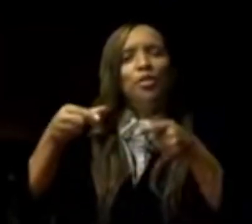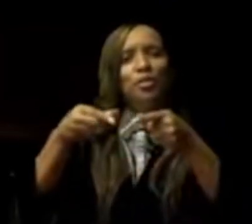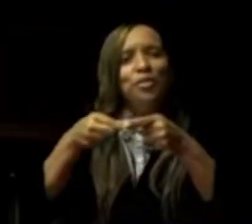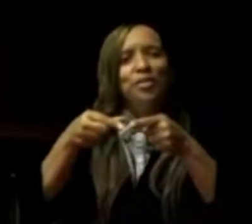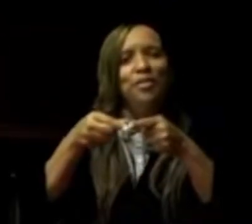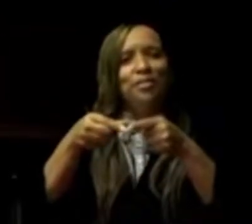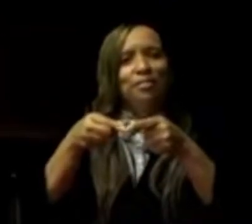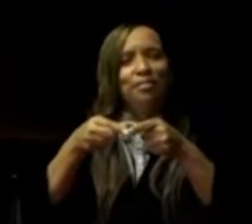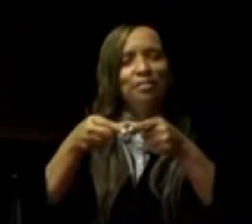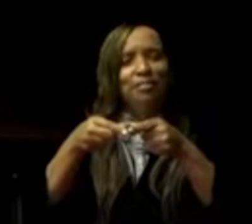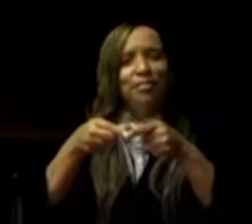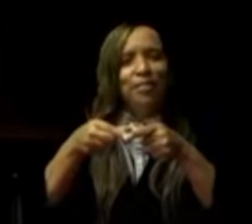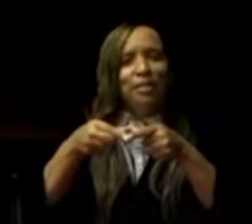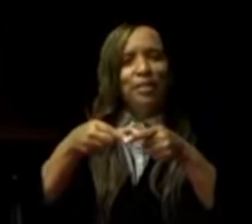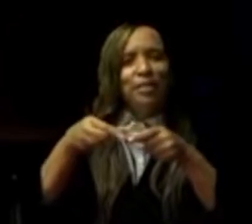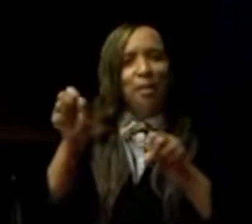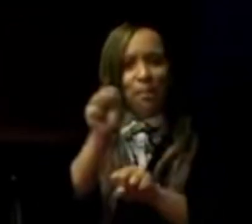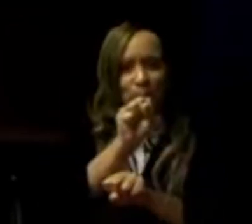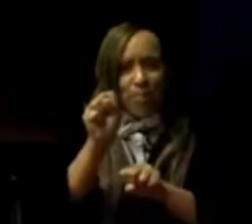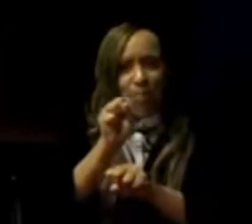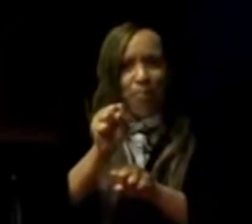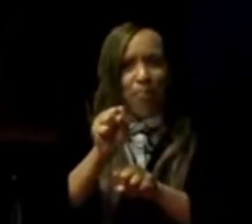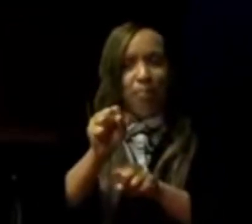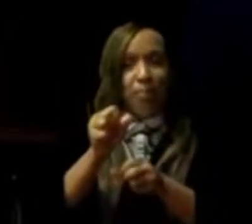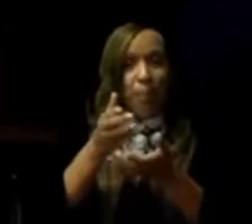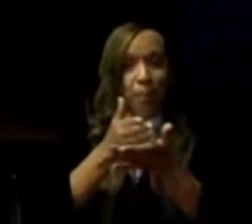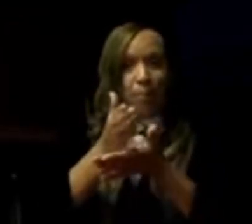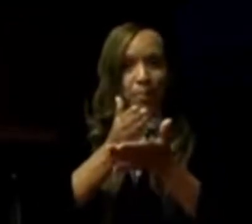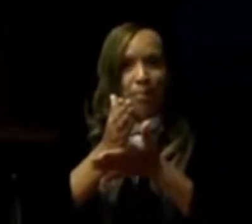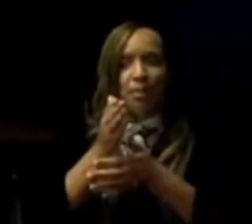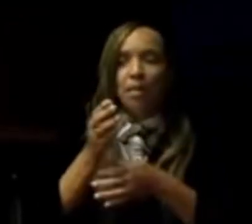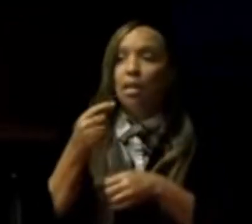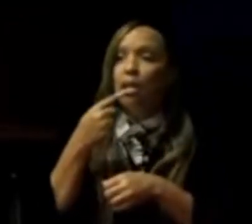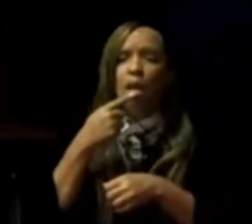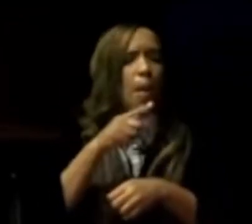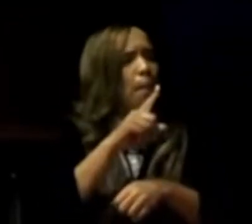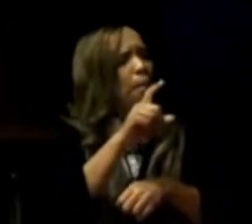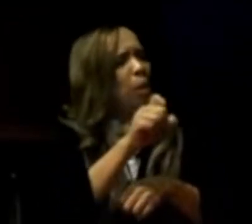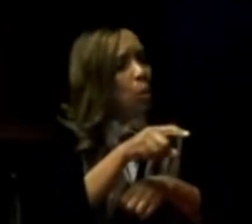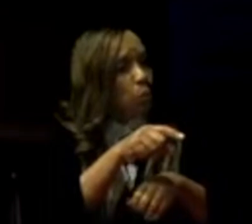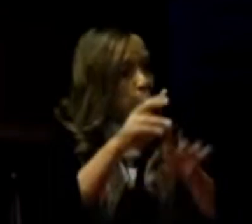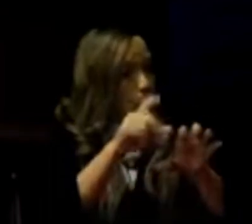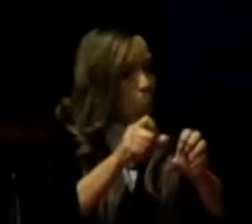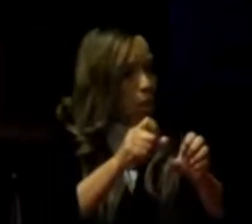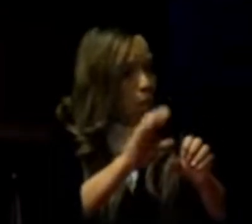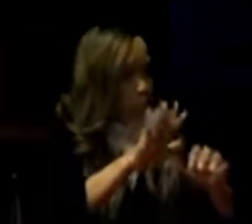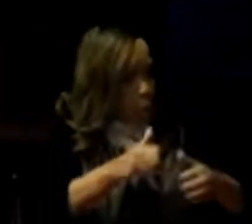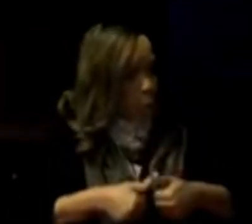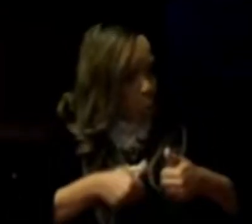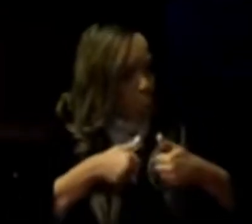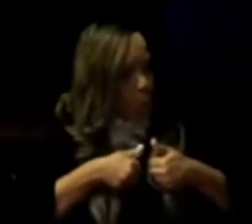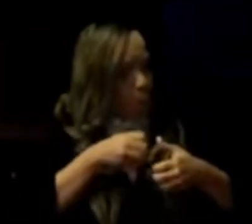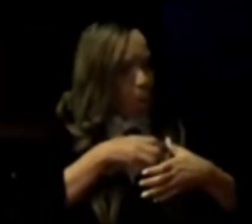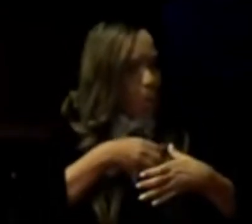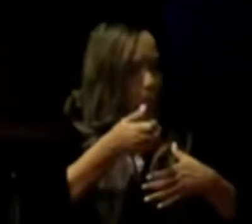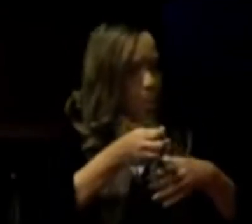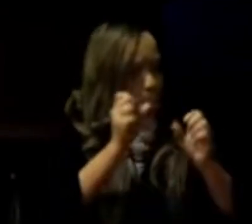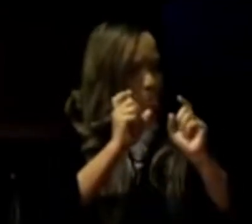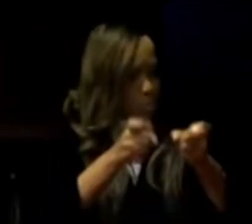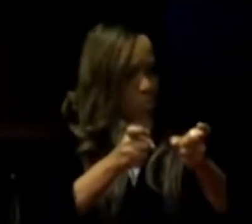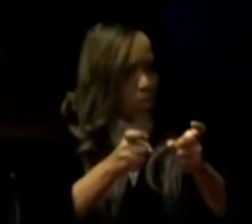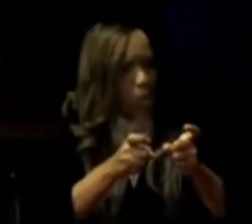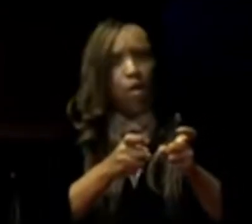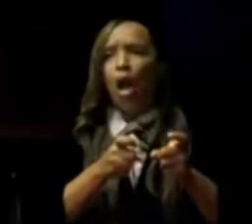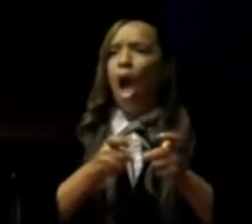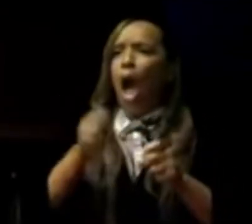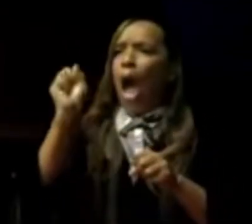y quiero anunciar al país que yo apliqué para ser donante, y ojalá cuando me toque ya despedirme de la